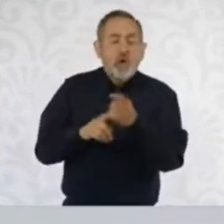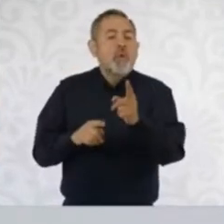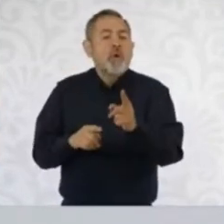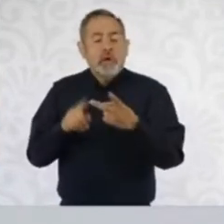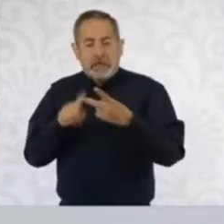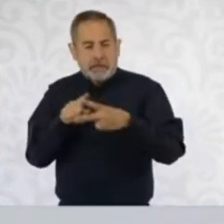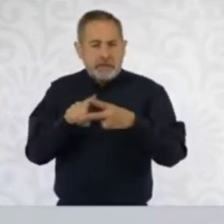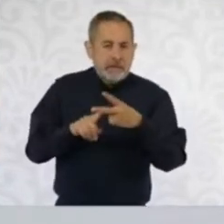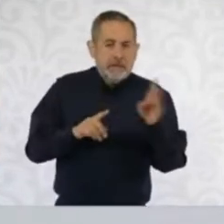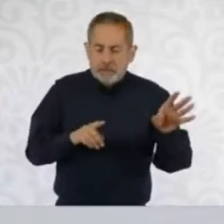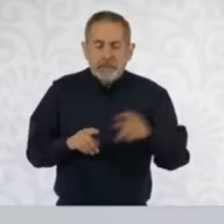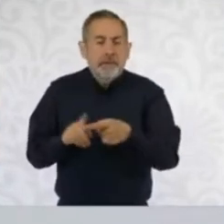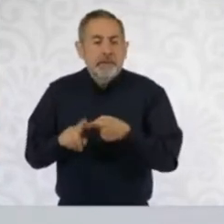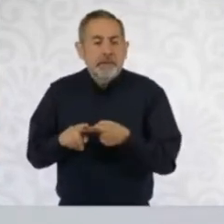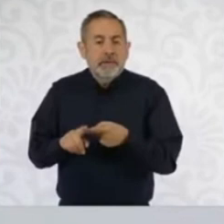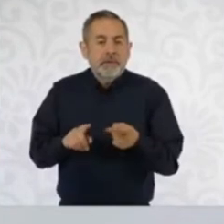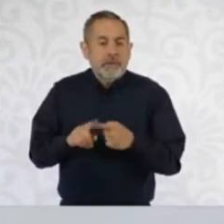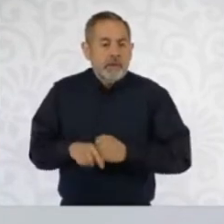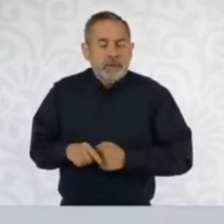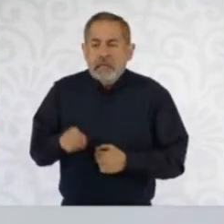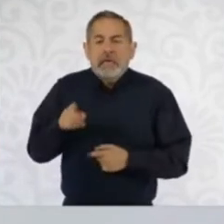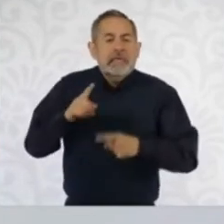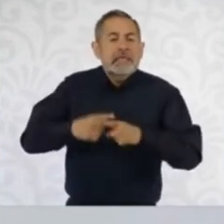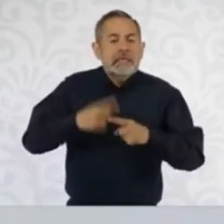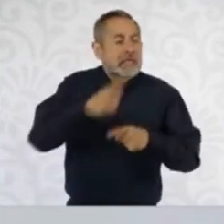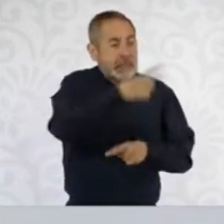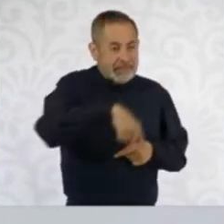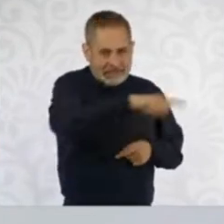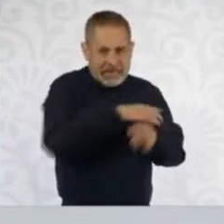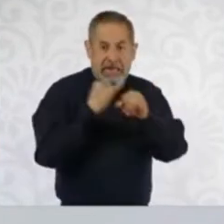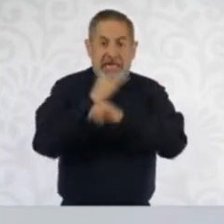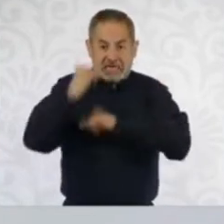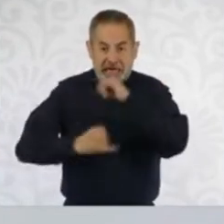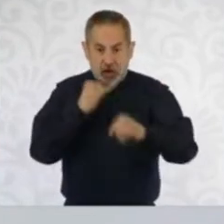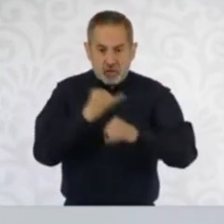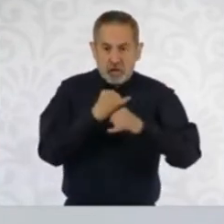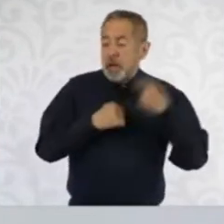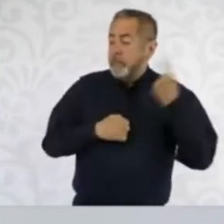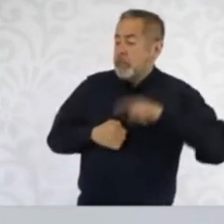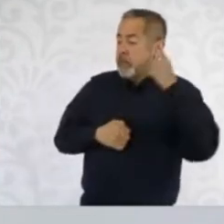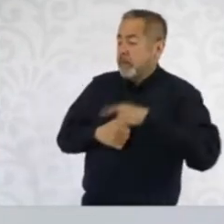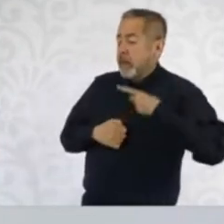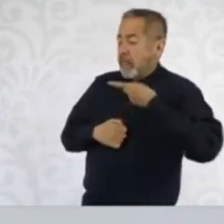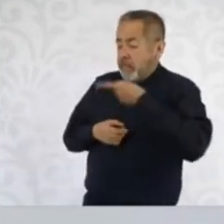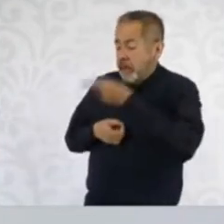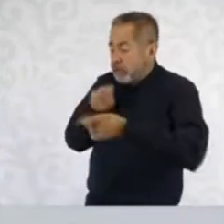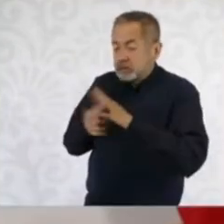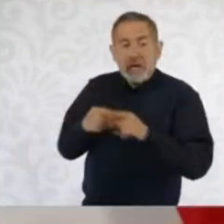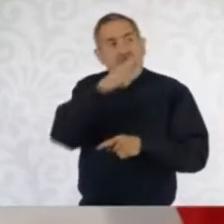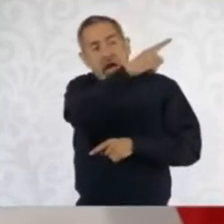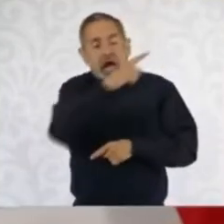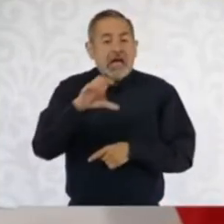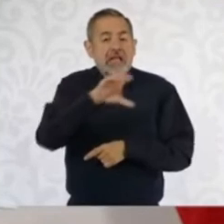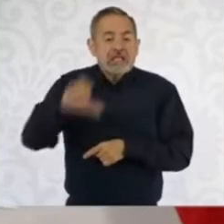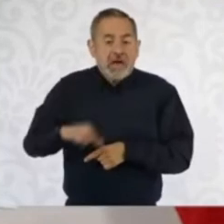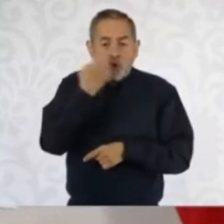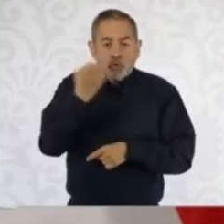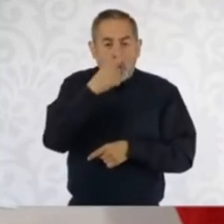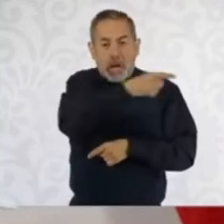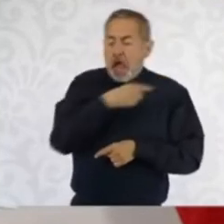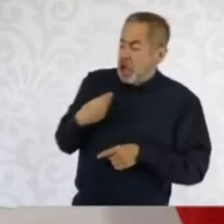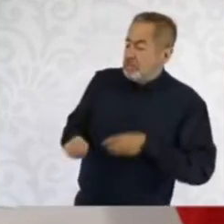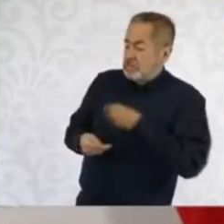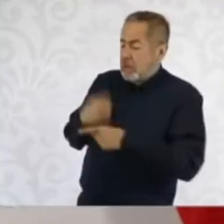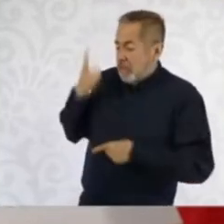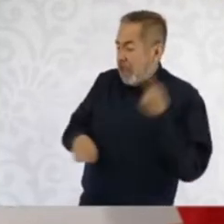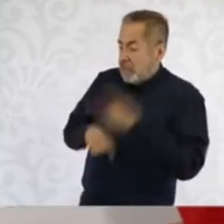visión que venía de los organismos financieros internacionales, que venía de la Escuela de Chicago, que venía